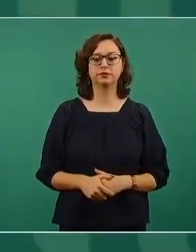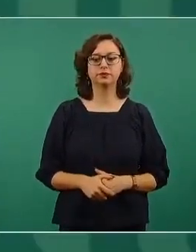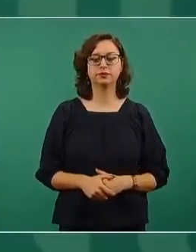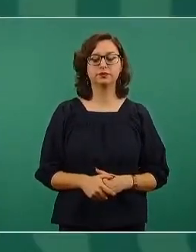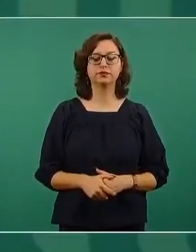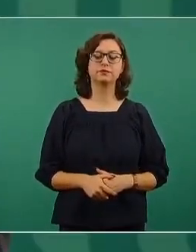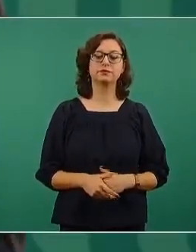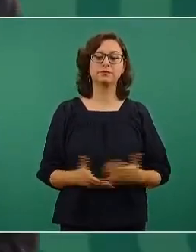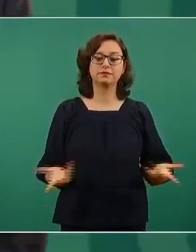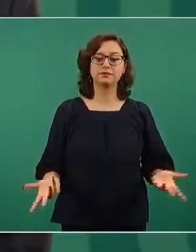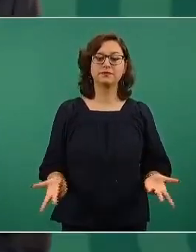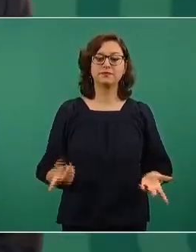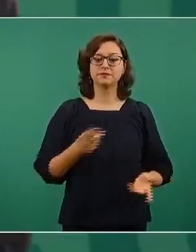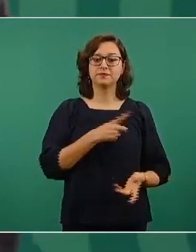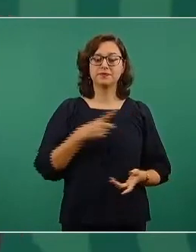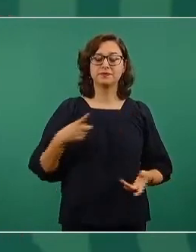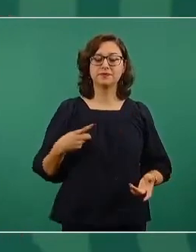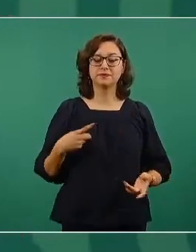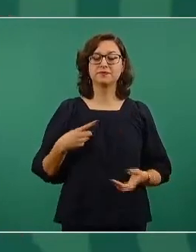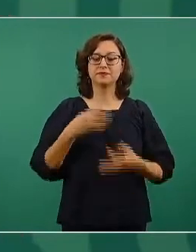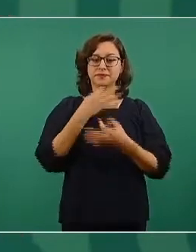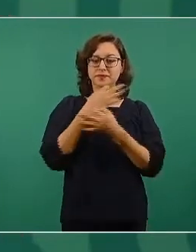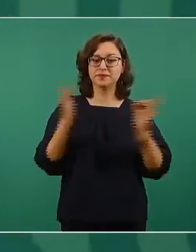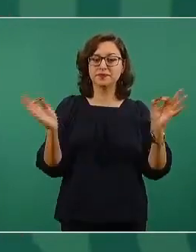buena noticia, pero